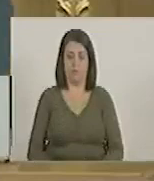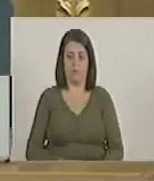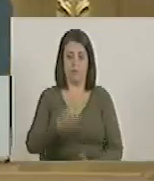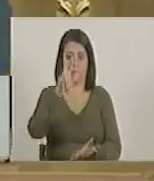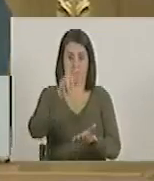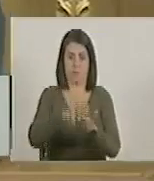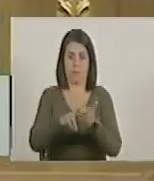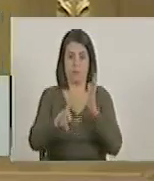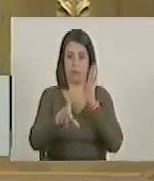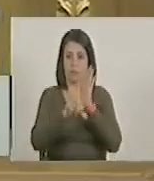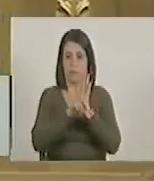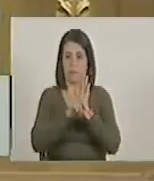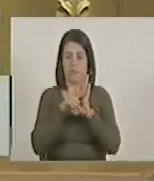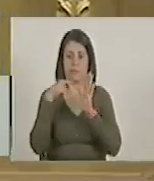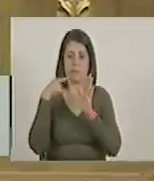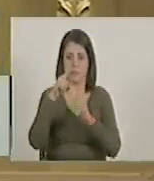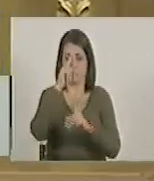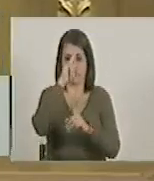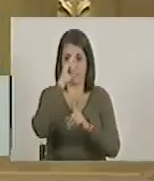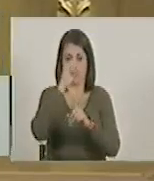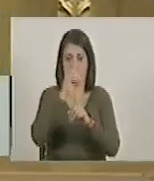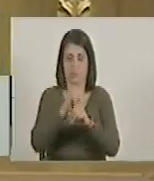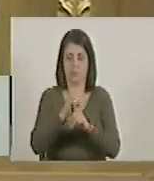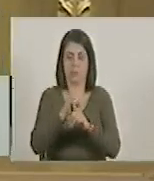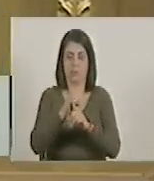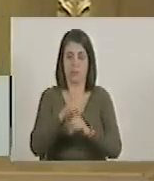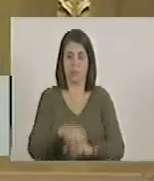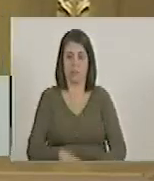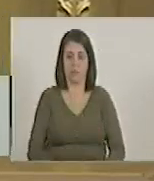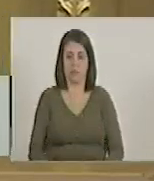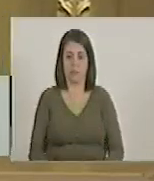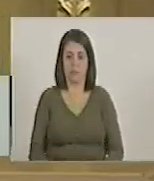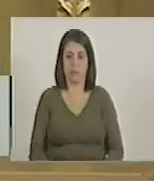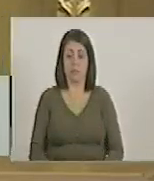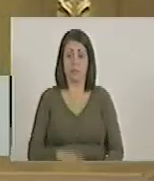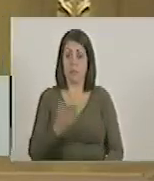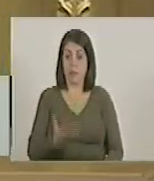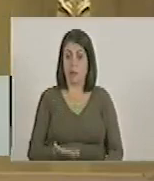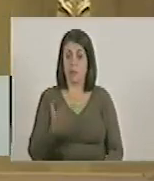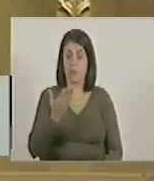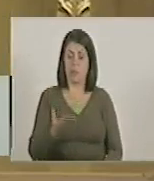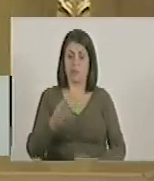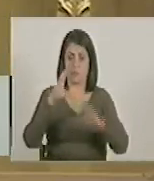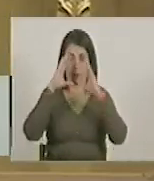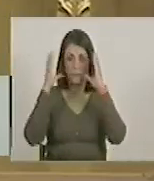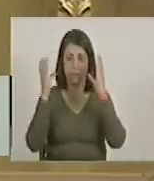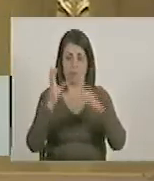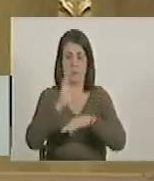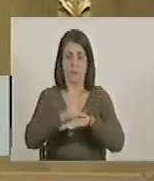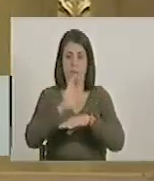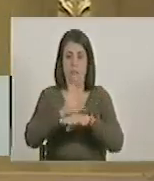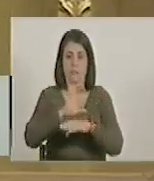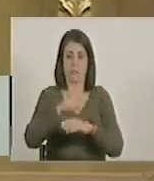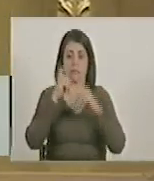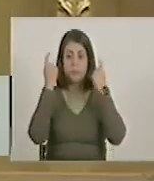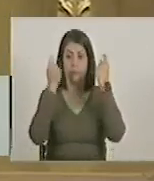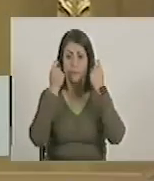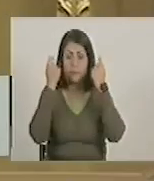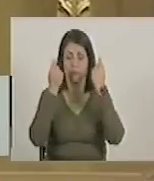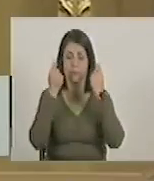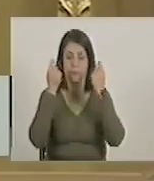aprobar una ley que tiene como objeto fundamental y central la